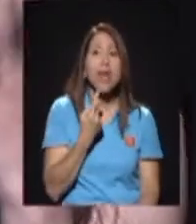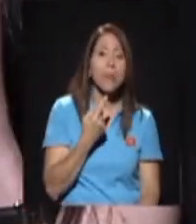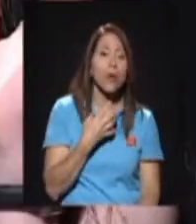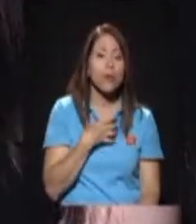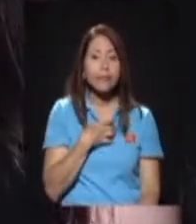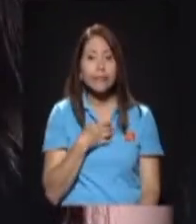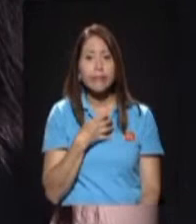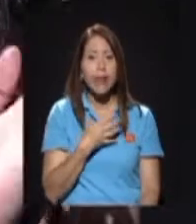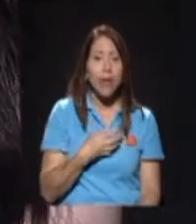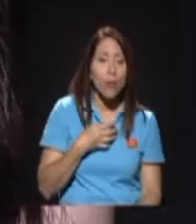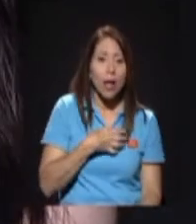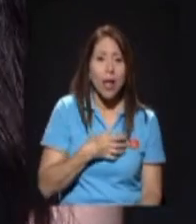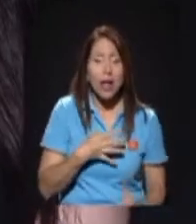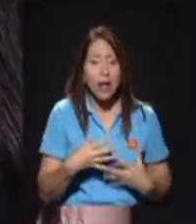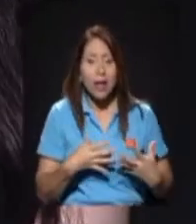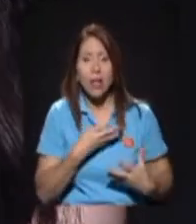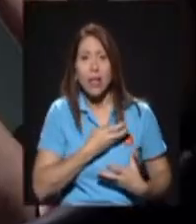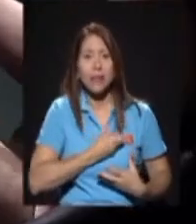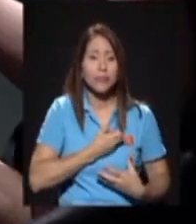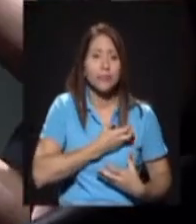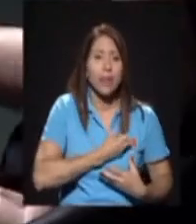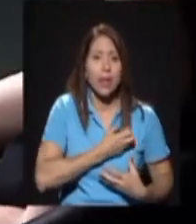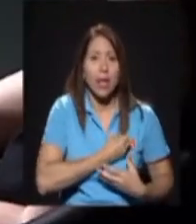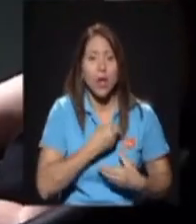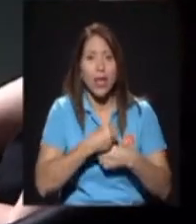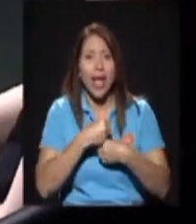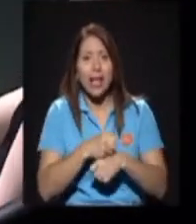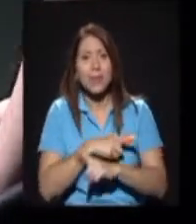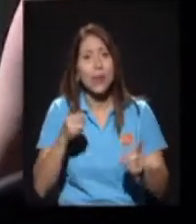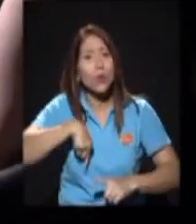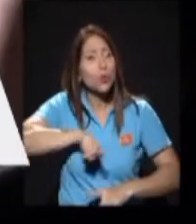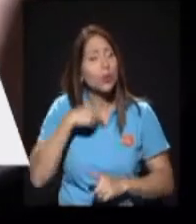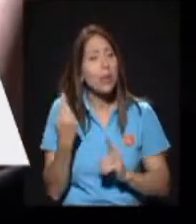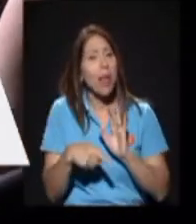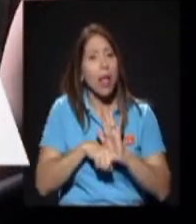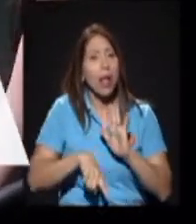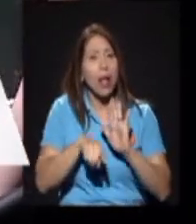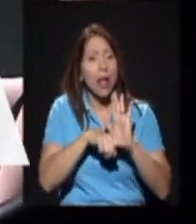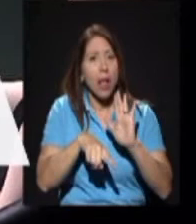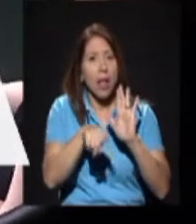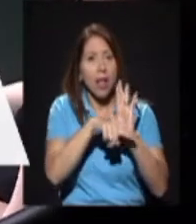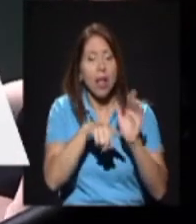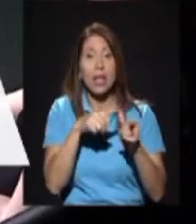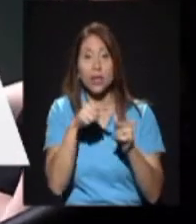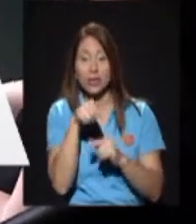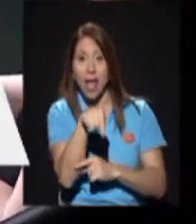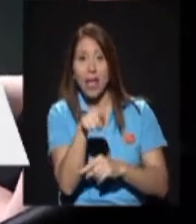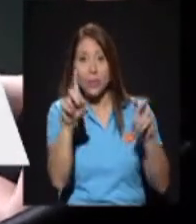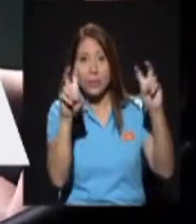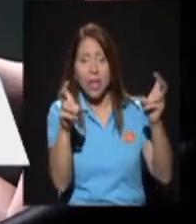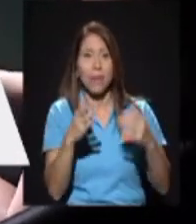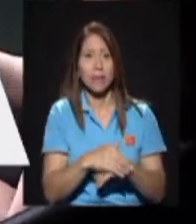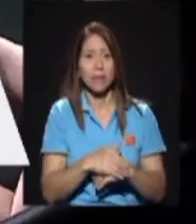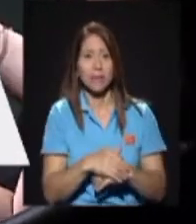lastimándose de las cosas, ¿verdad? O arrepintiéndose de las cosas, pero tendemos a ser bastante pesimistas. Entonces ahí hay un tema. Otro